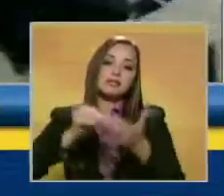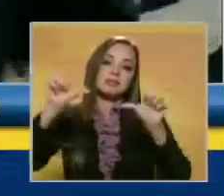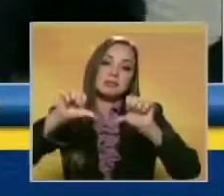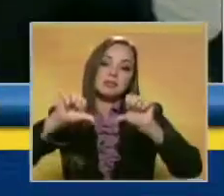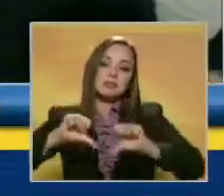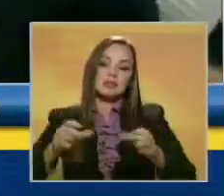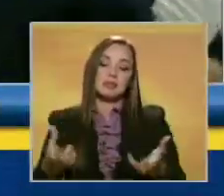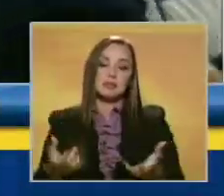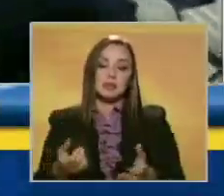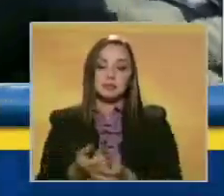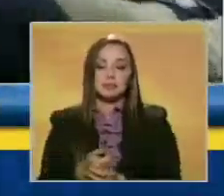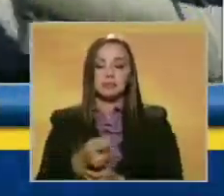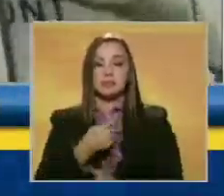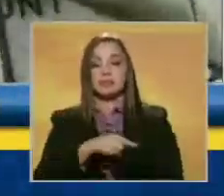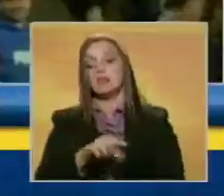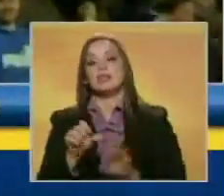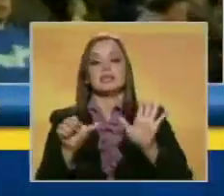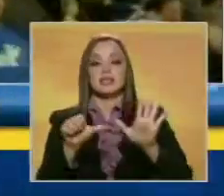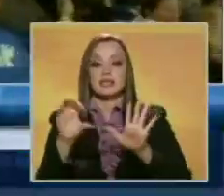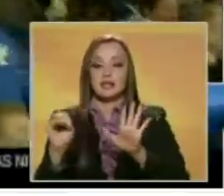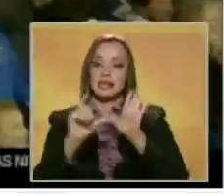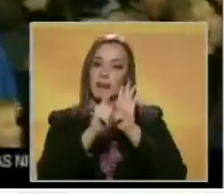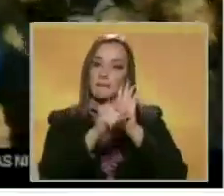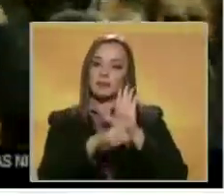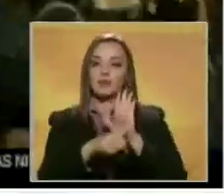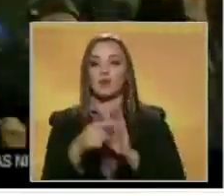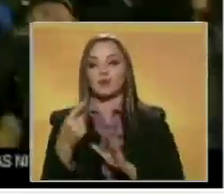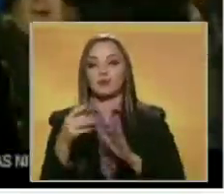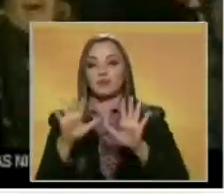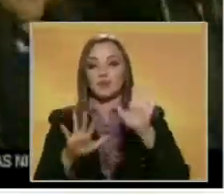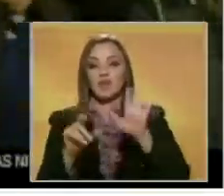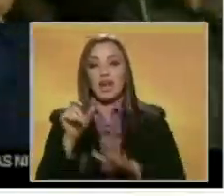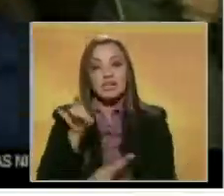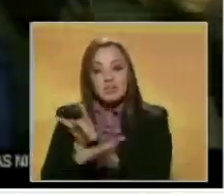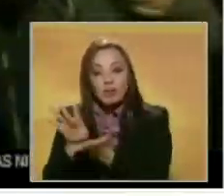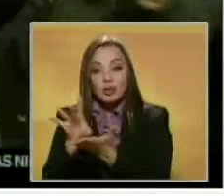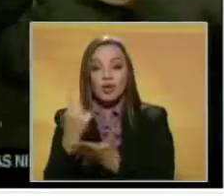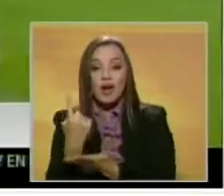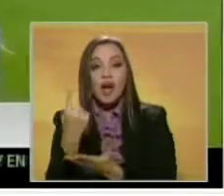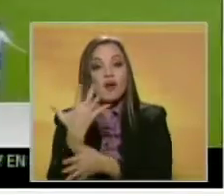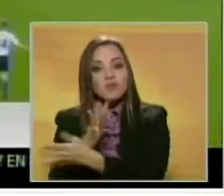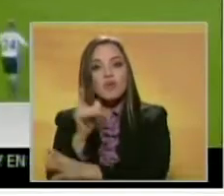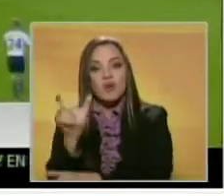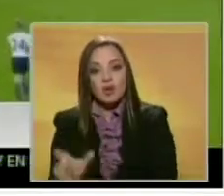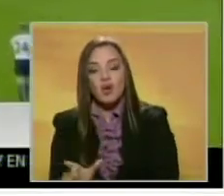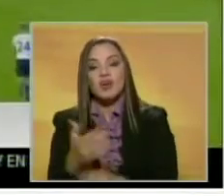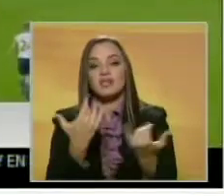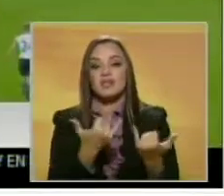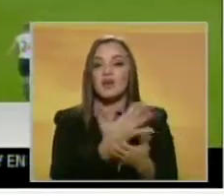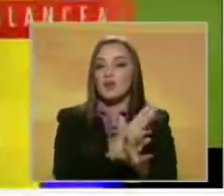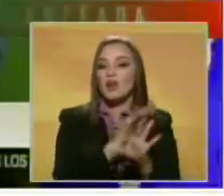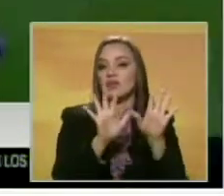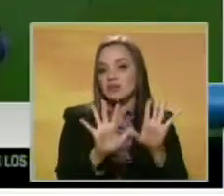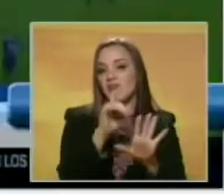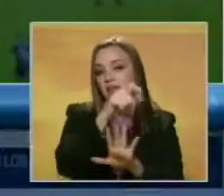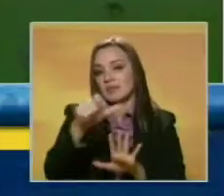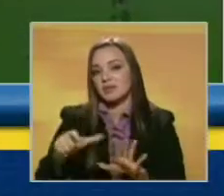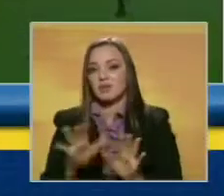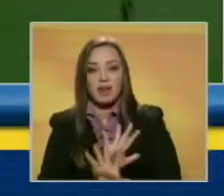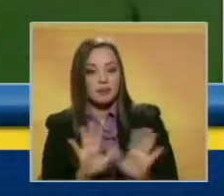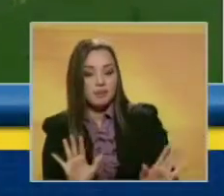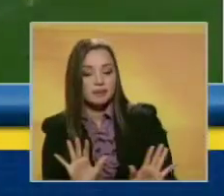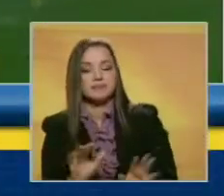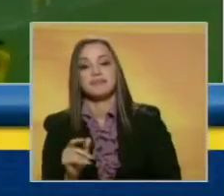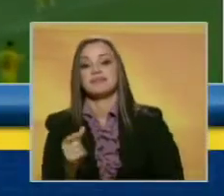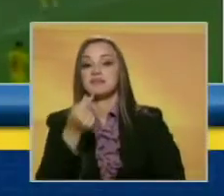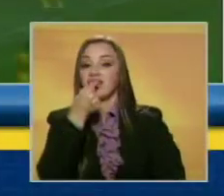más de 60 minutos con un jugador menos tras la expulsión de Cesc Fábregas. En